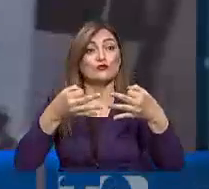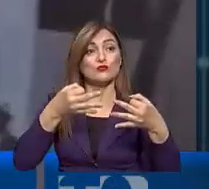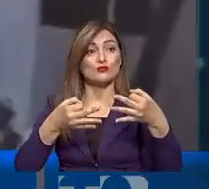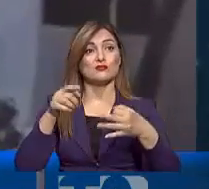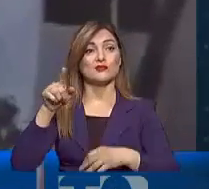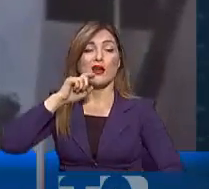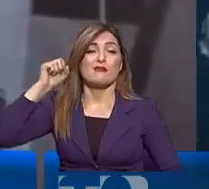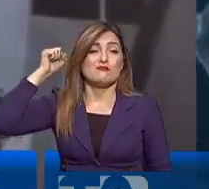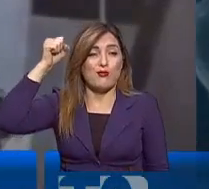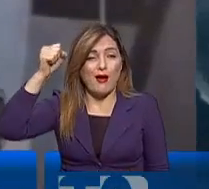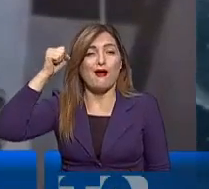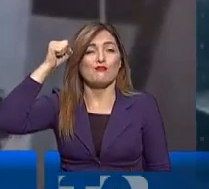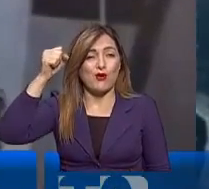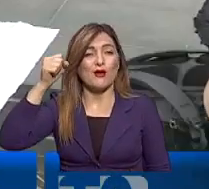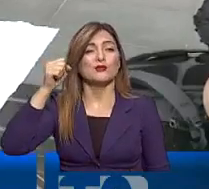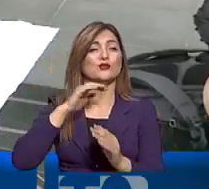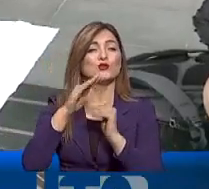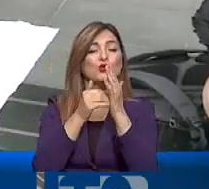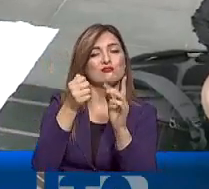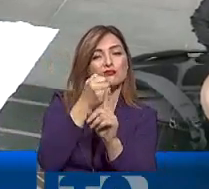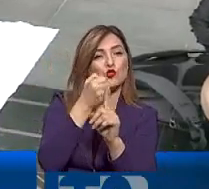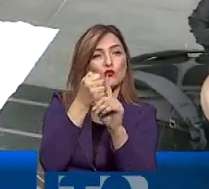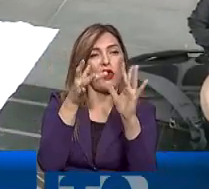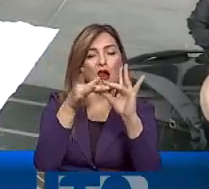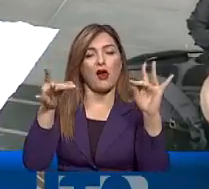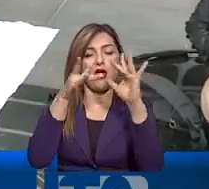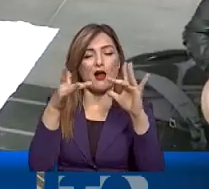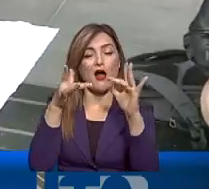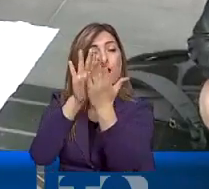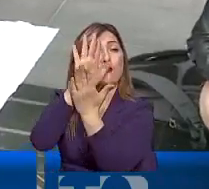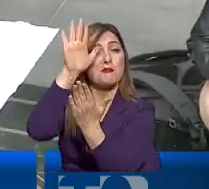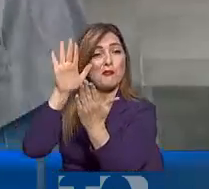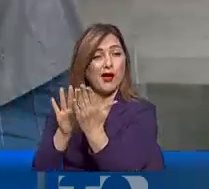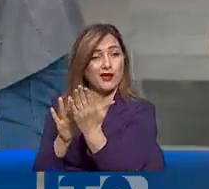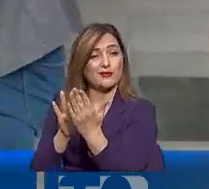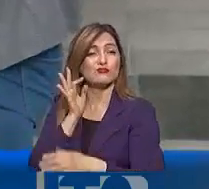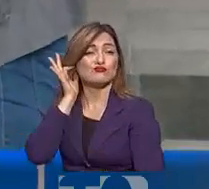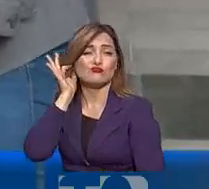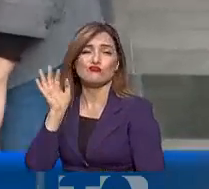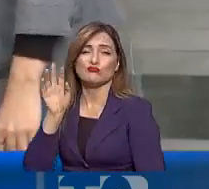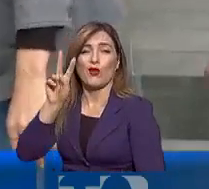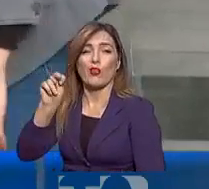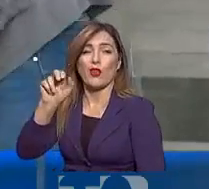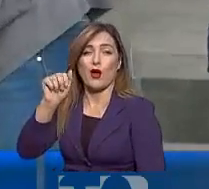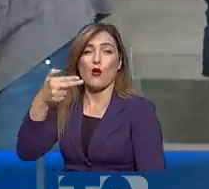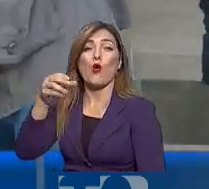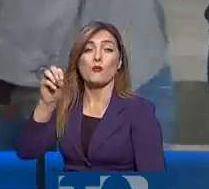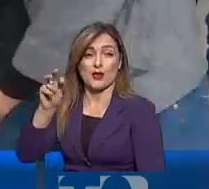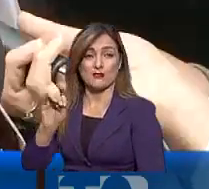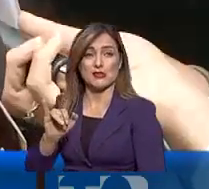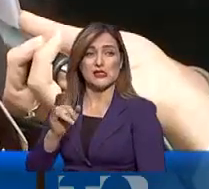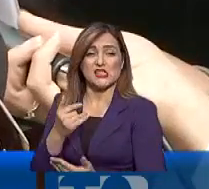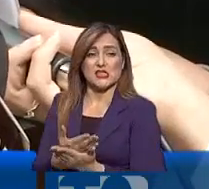escuchaban consignas en contra de este tipo de violencia. Pancartas con el rostro de Naomi cubrían la entrada con una sola exigencia: